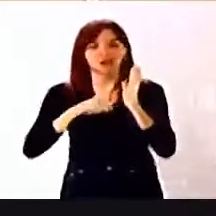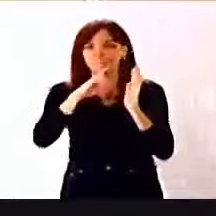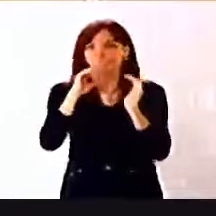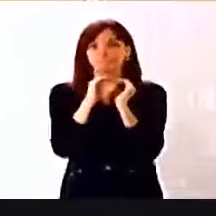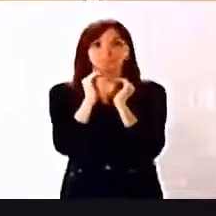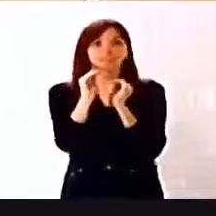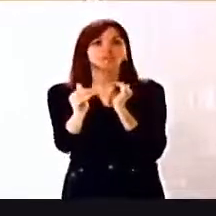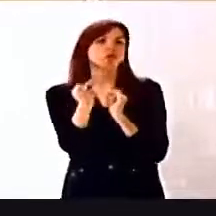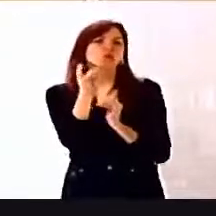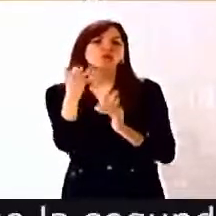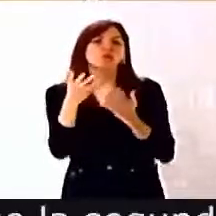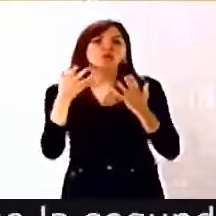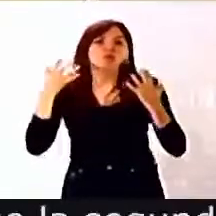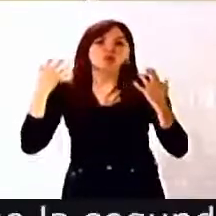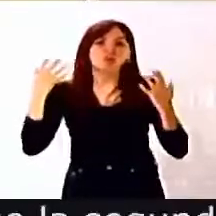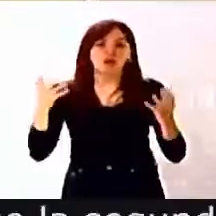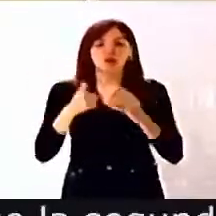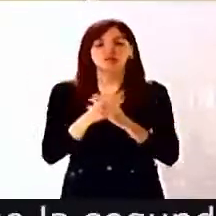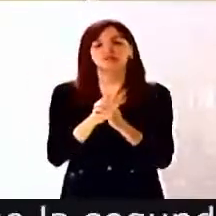estabilizando es